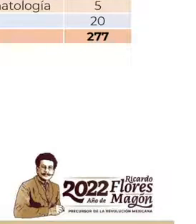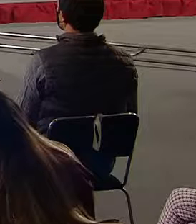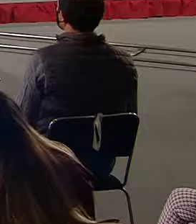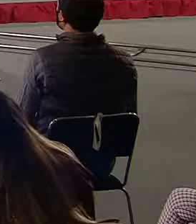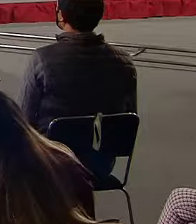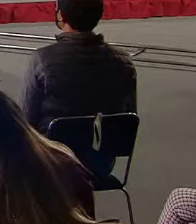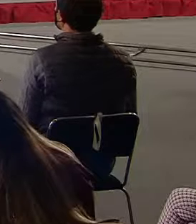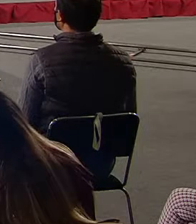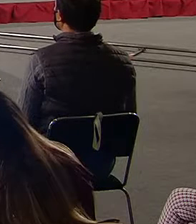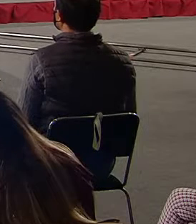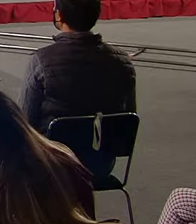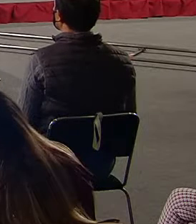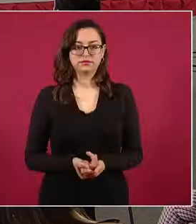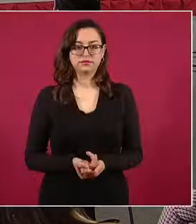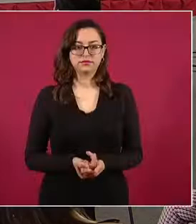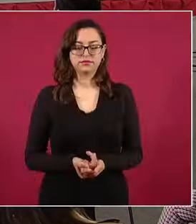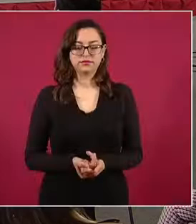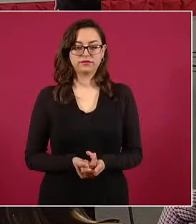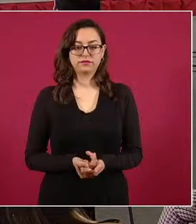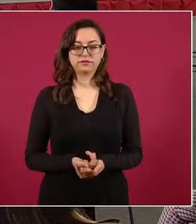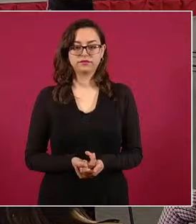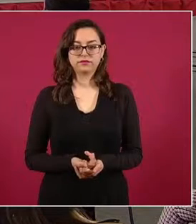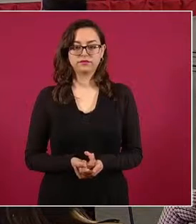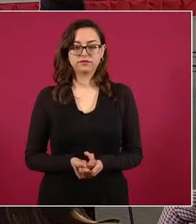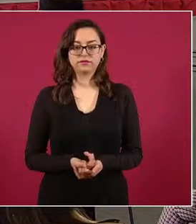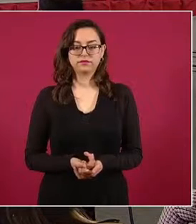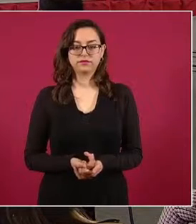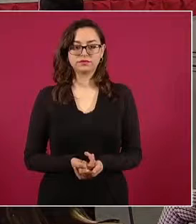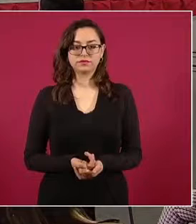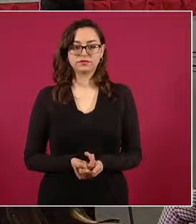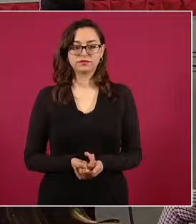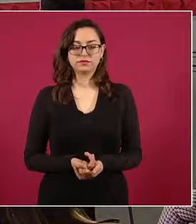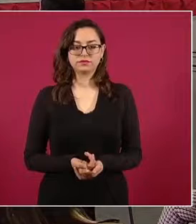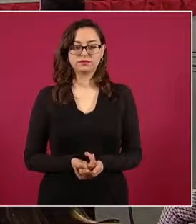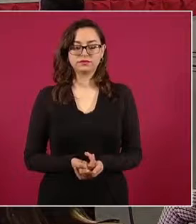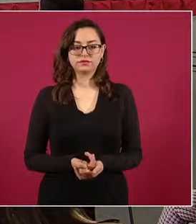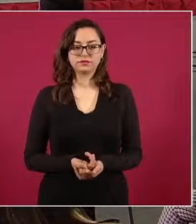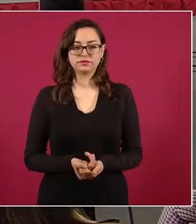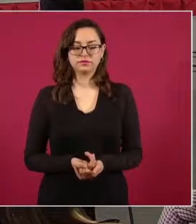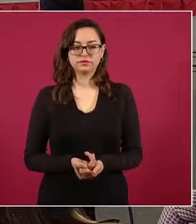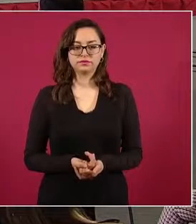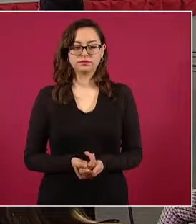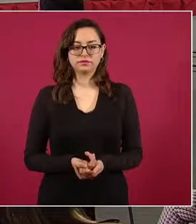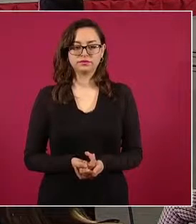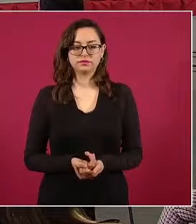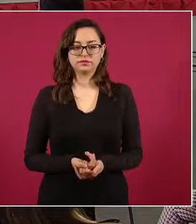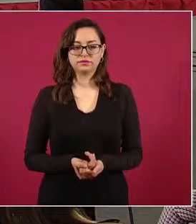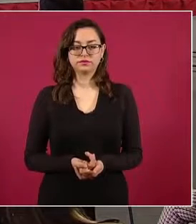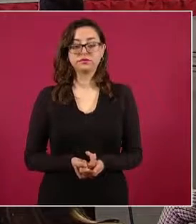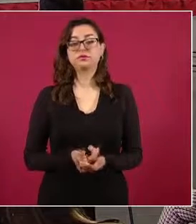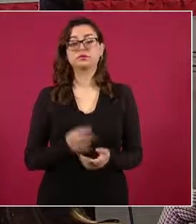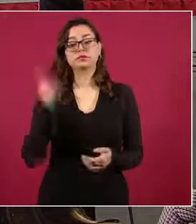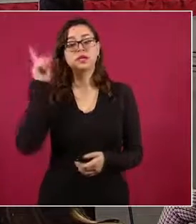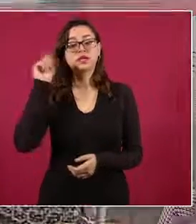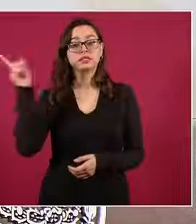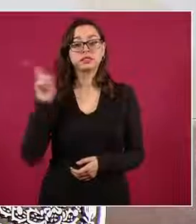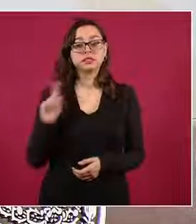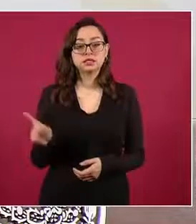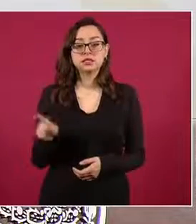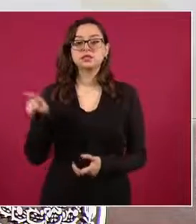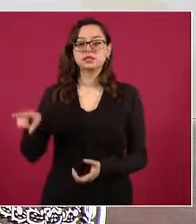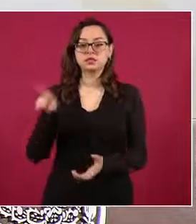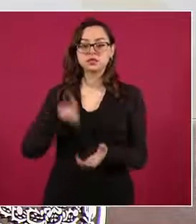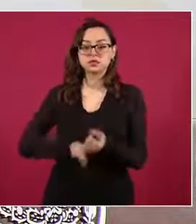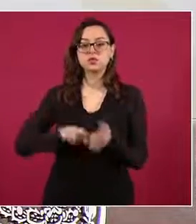de Mulegé, al norte de Baja California Sur, en Loreto y en Comundú, en el municipio de Constitución. Y en Zacatecas son 11